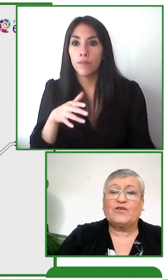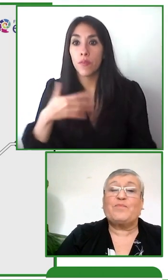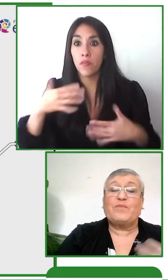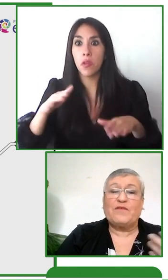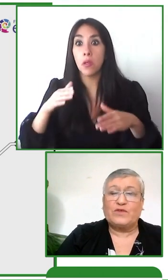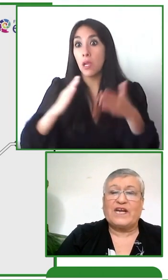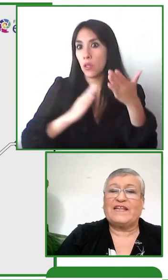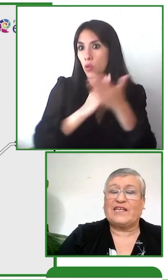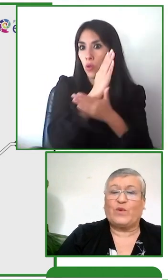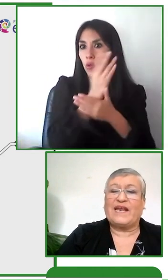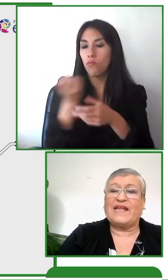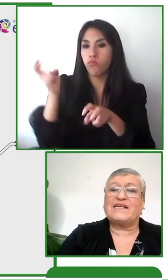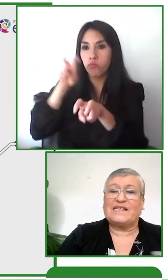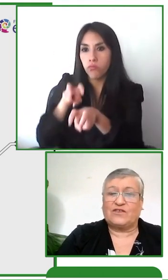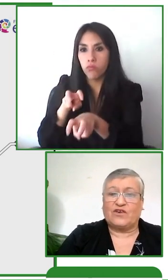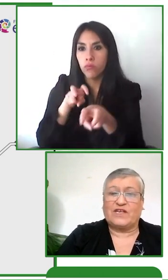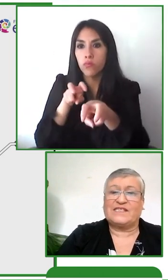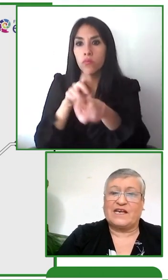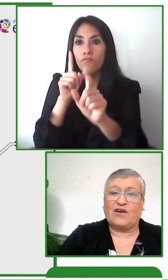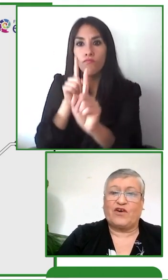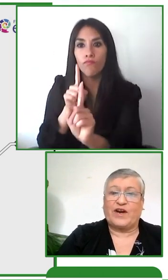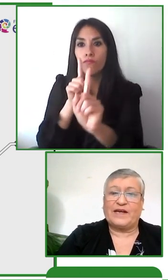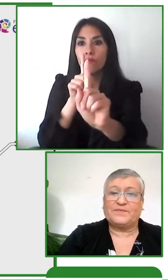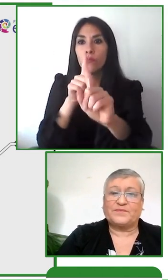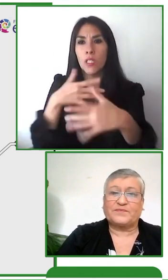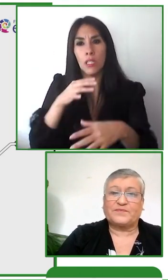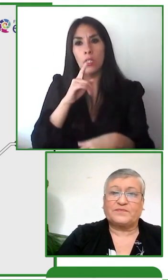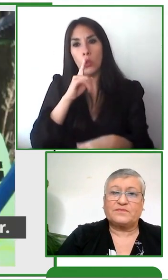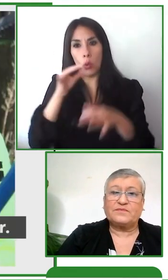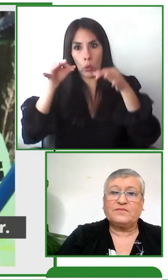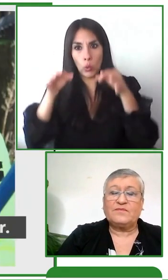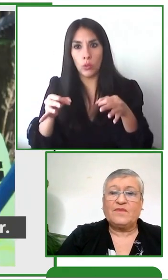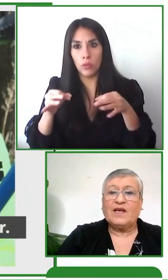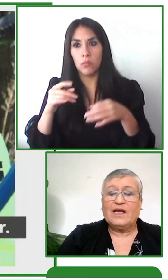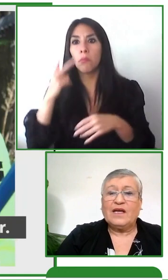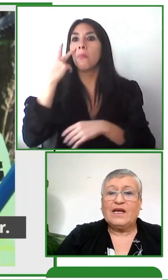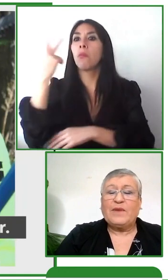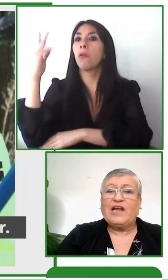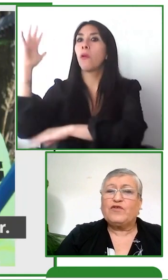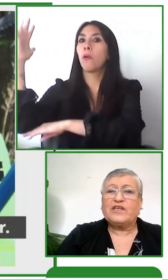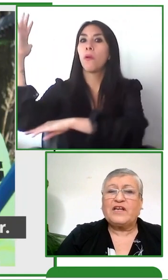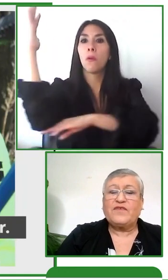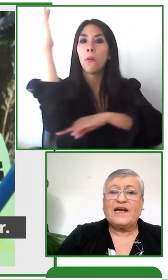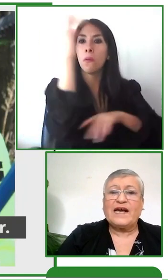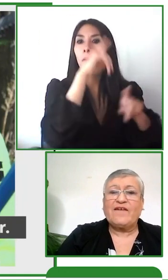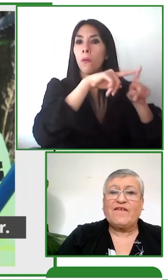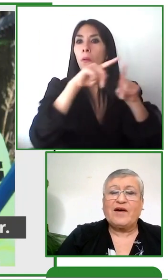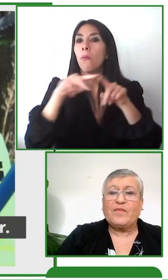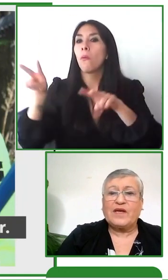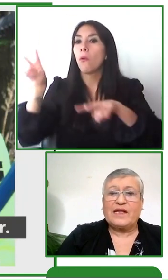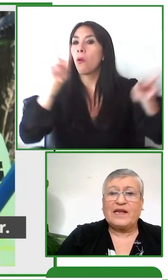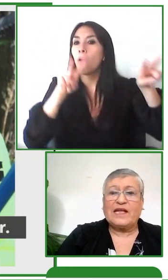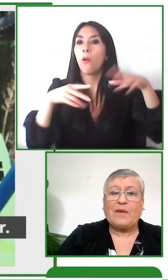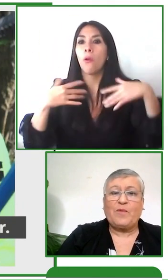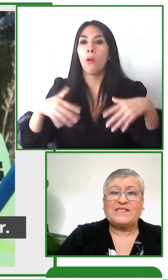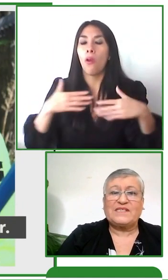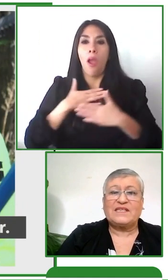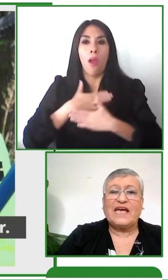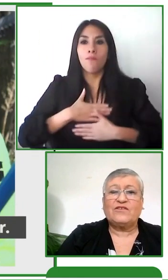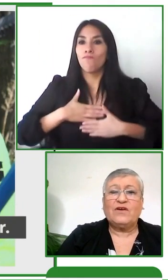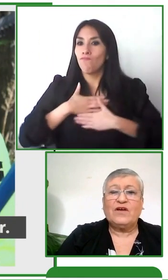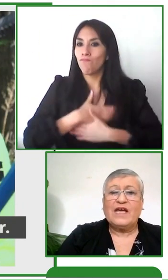¿cierto?, disfrutar de la naturaleza en el sector que se recorra. En la fotografía que le